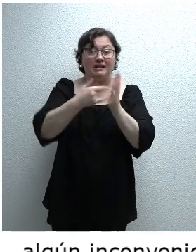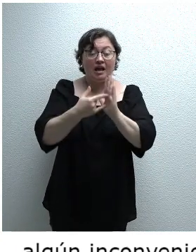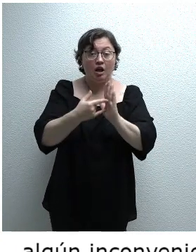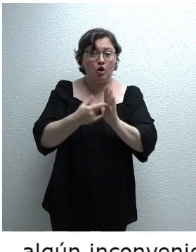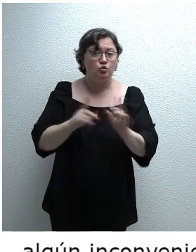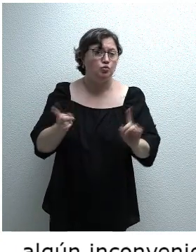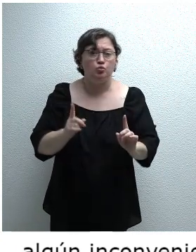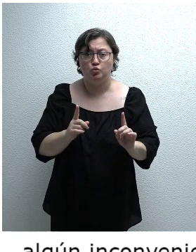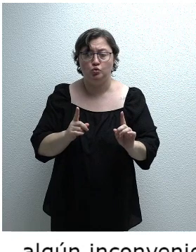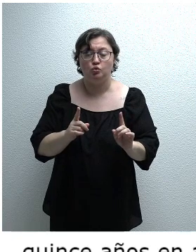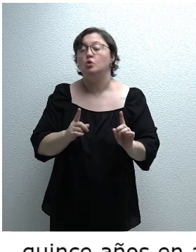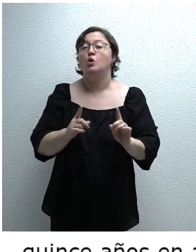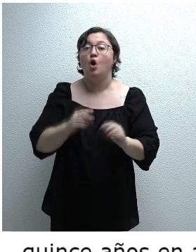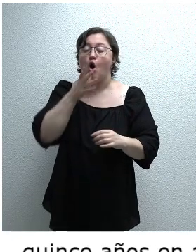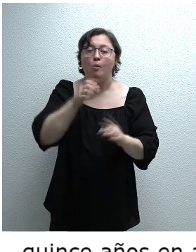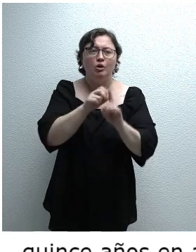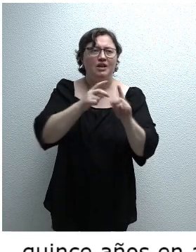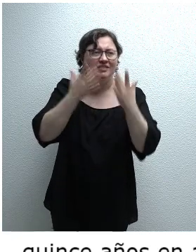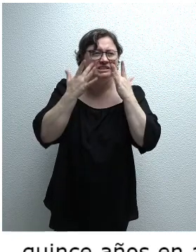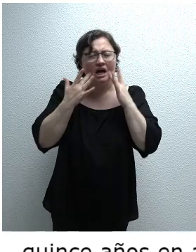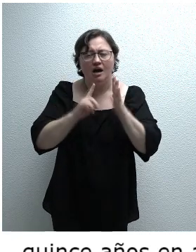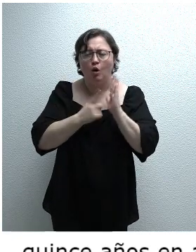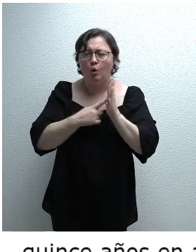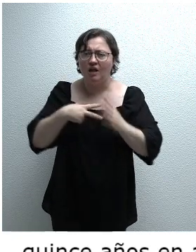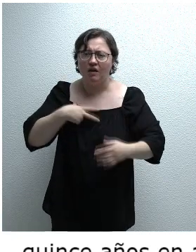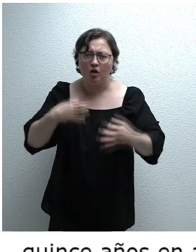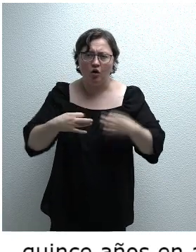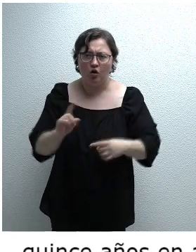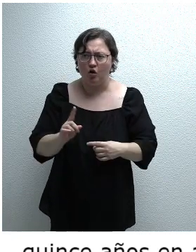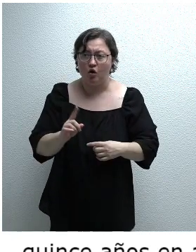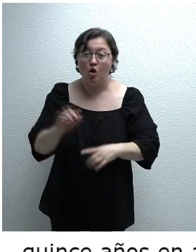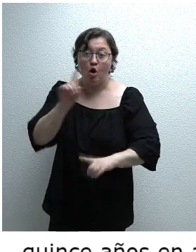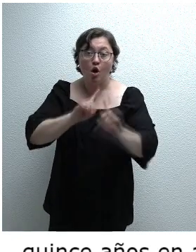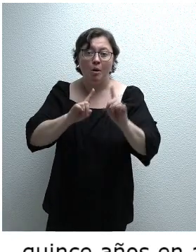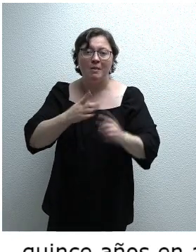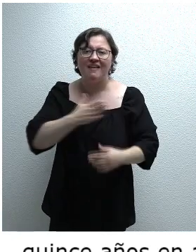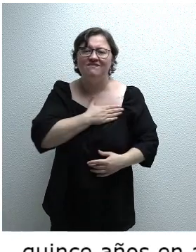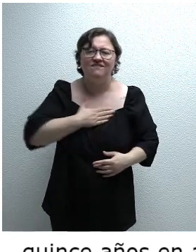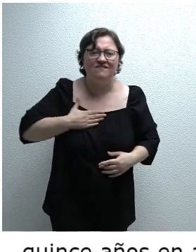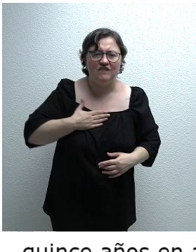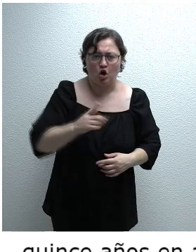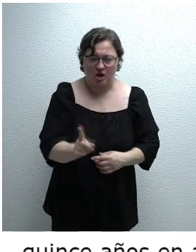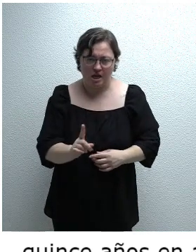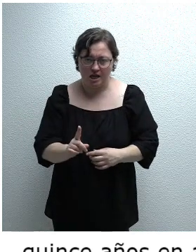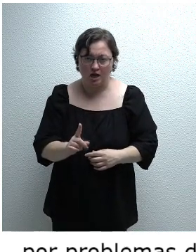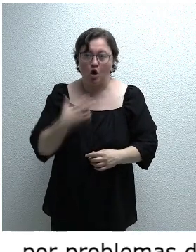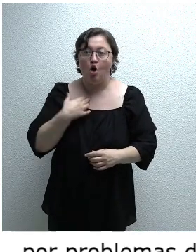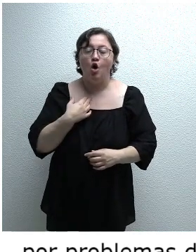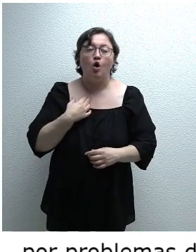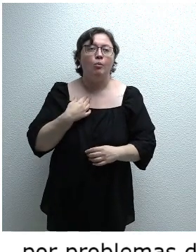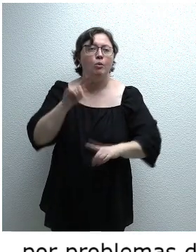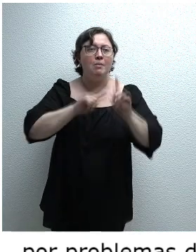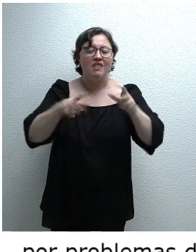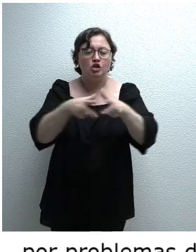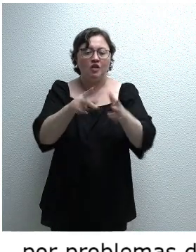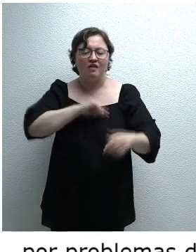por problemas de carácter esencialmente jurídico. Ha sido por problemas de espíritu, por problemas de conciencia social.